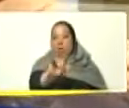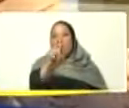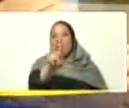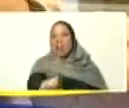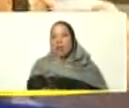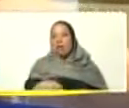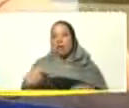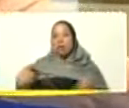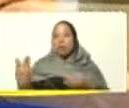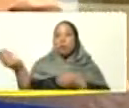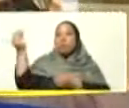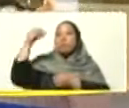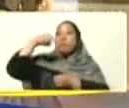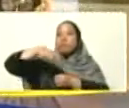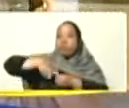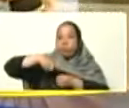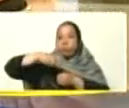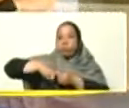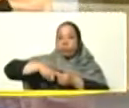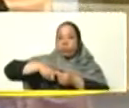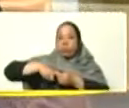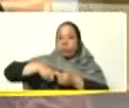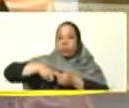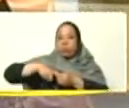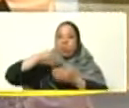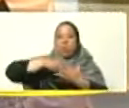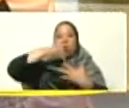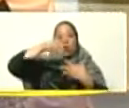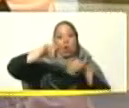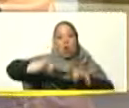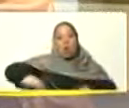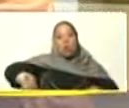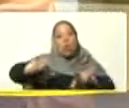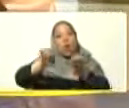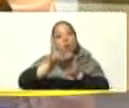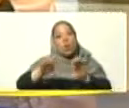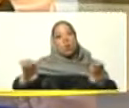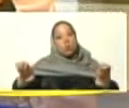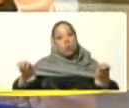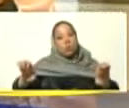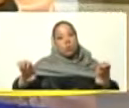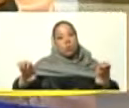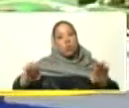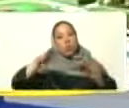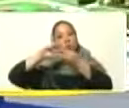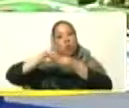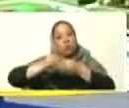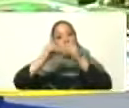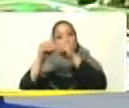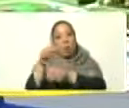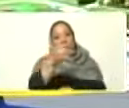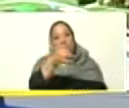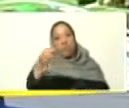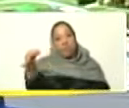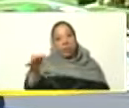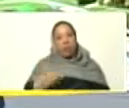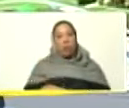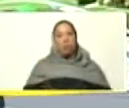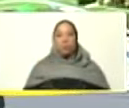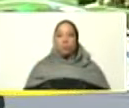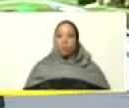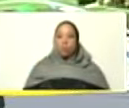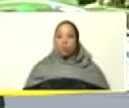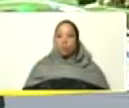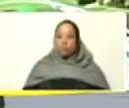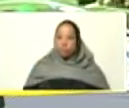está incorporando, pues, en el plantel educativo. Hay que articularlo correcta y perfectamente. Así es. Correcto.